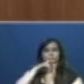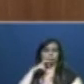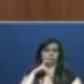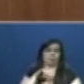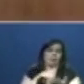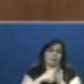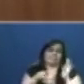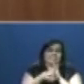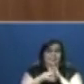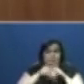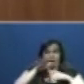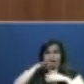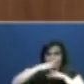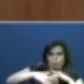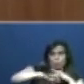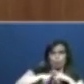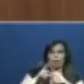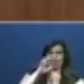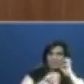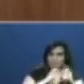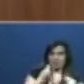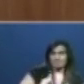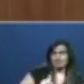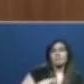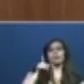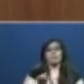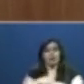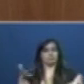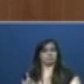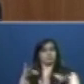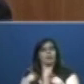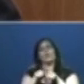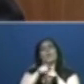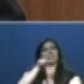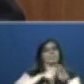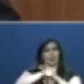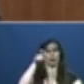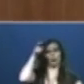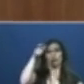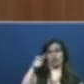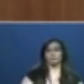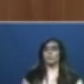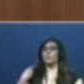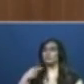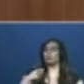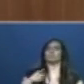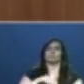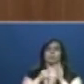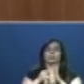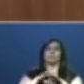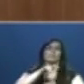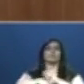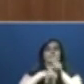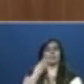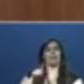acuáticos y de otra a promoverla como un factor más de desarrollo rural o el propio proyecto de modificación de la ley de prevención ambiental